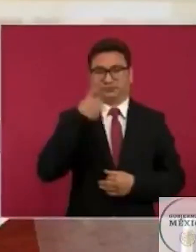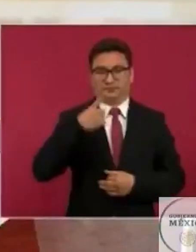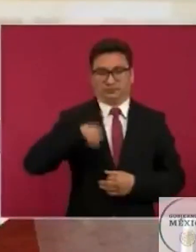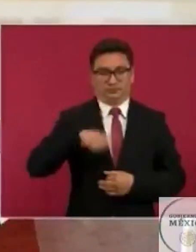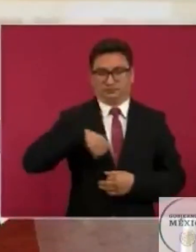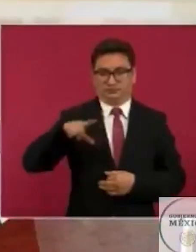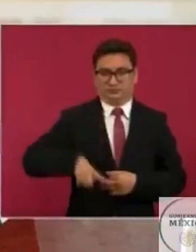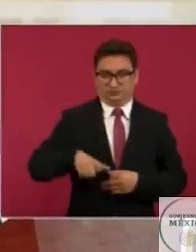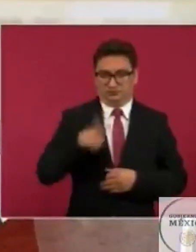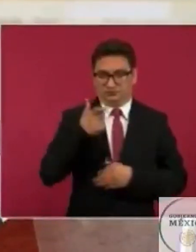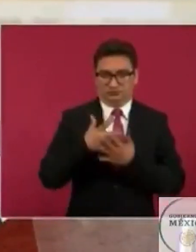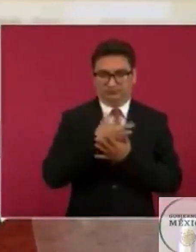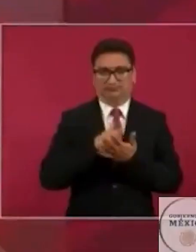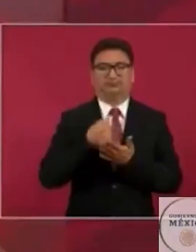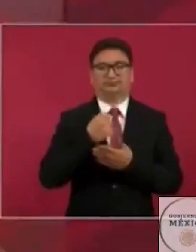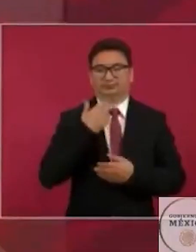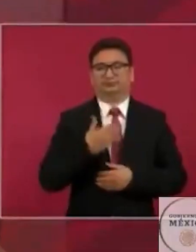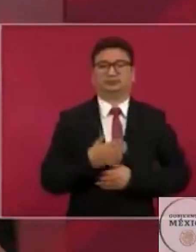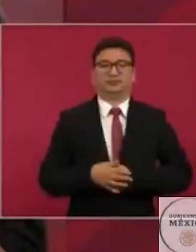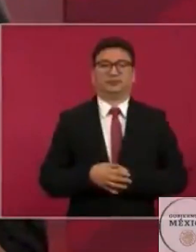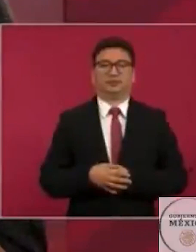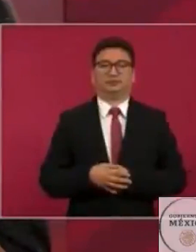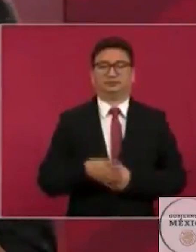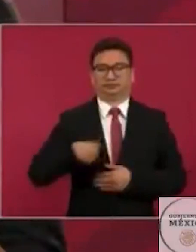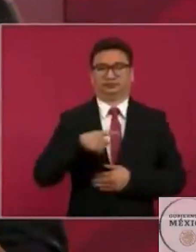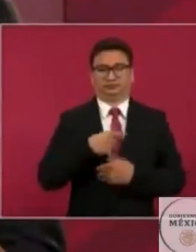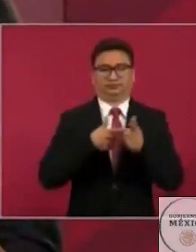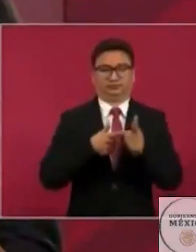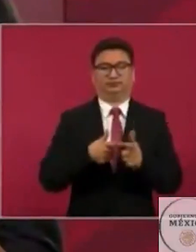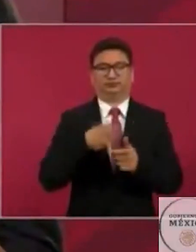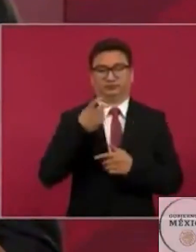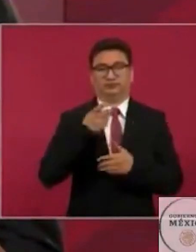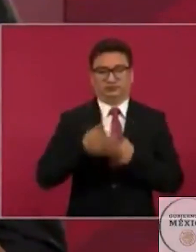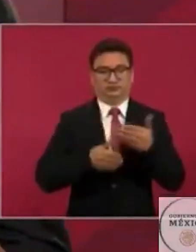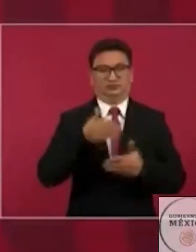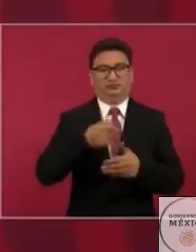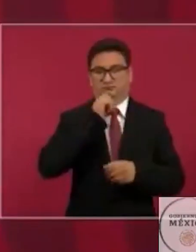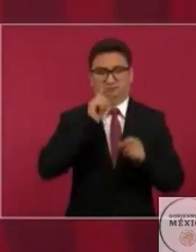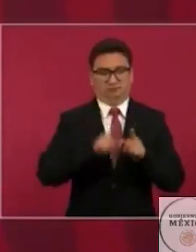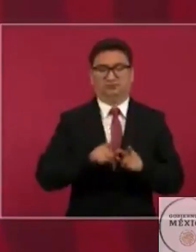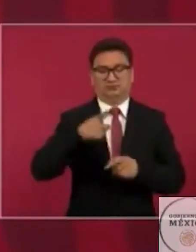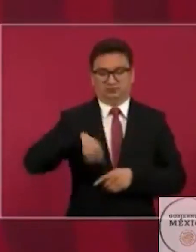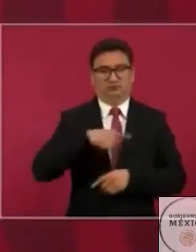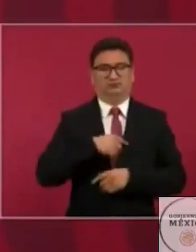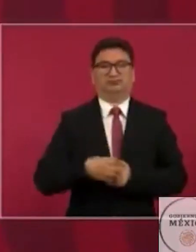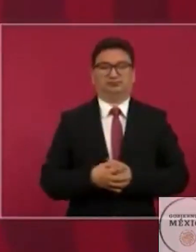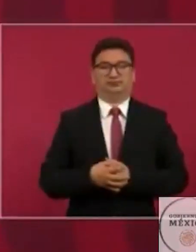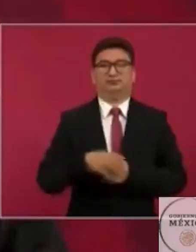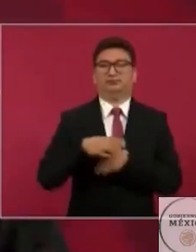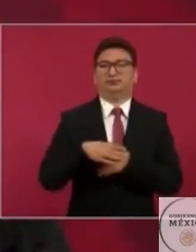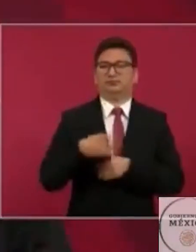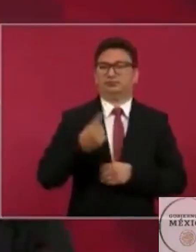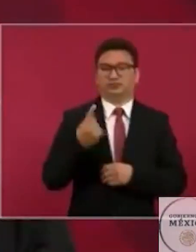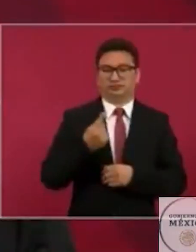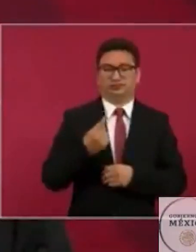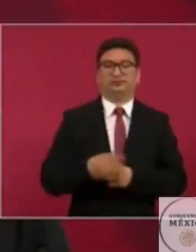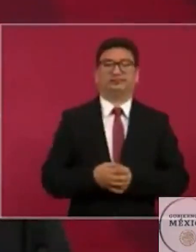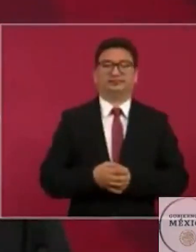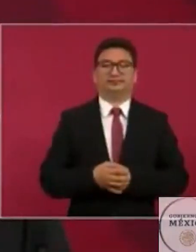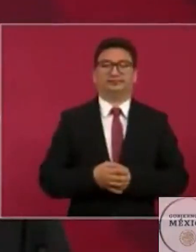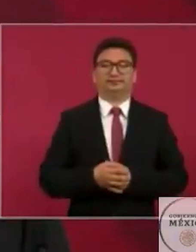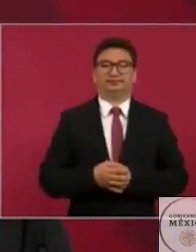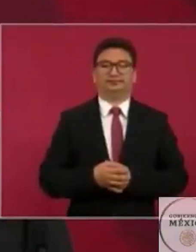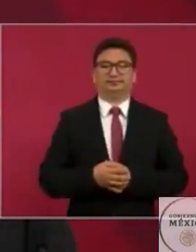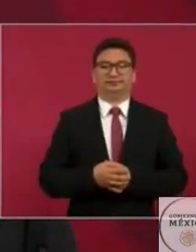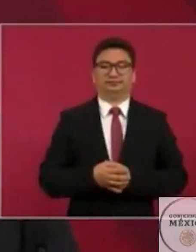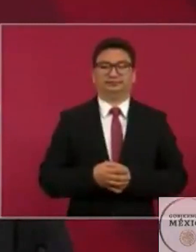pública. Vamos a continuar con esta misma política porque tenemos